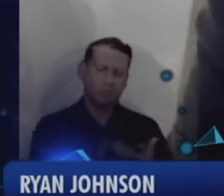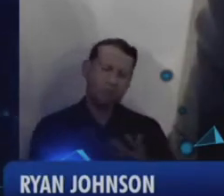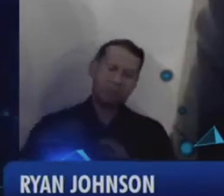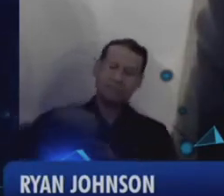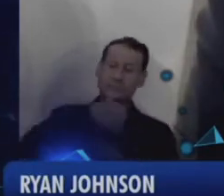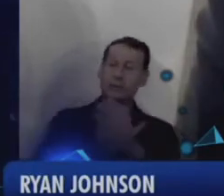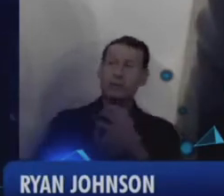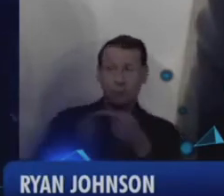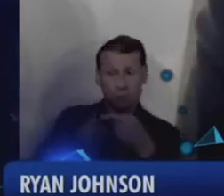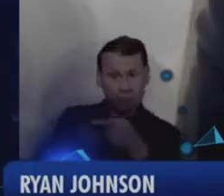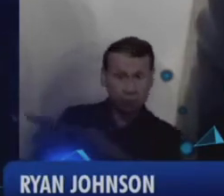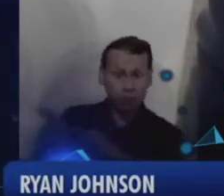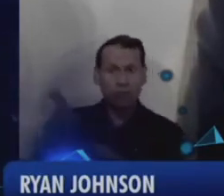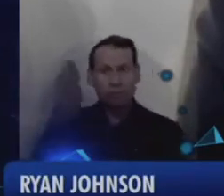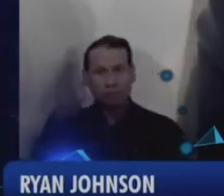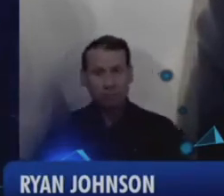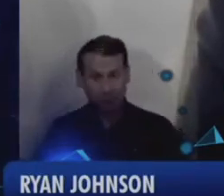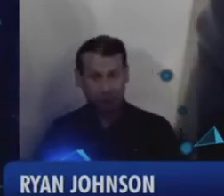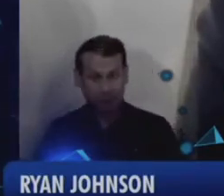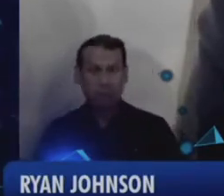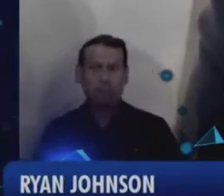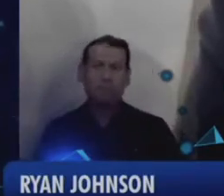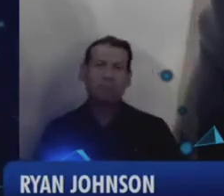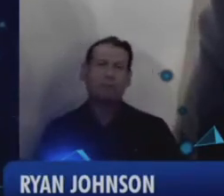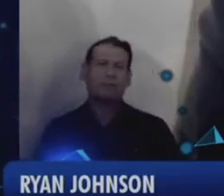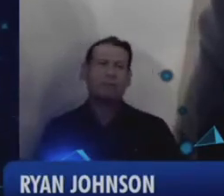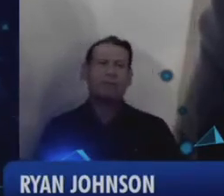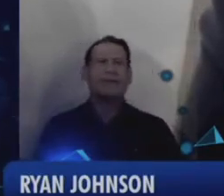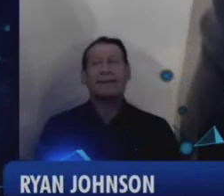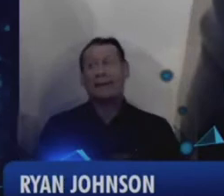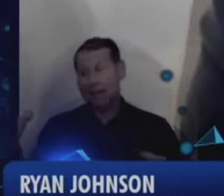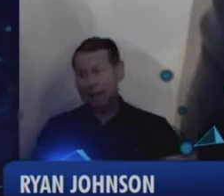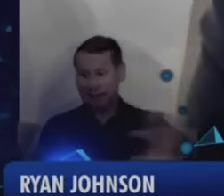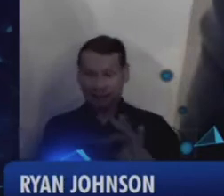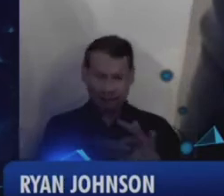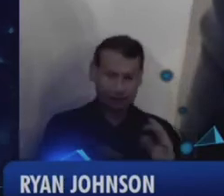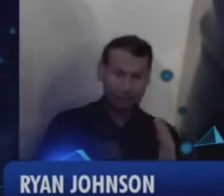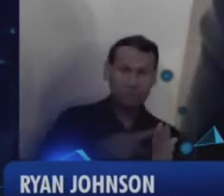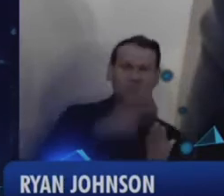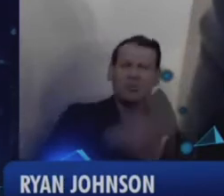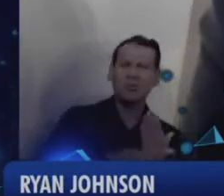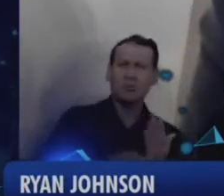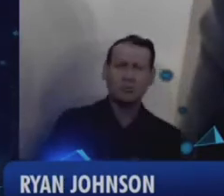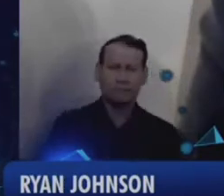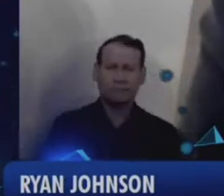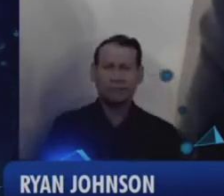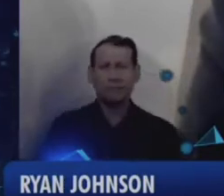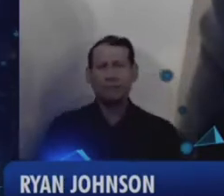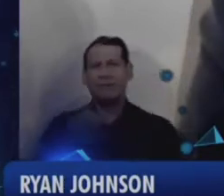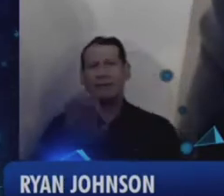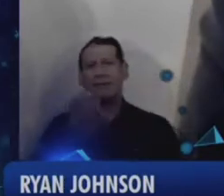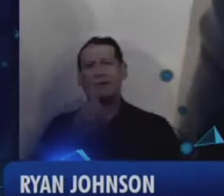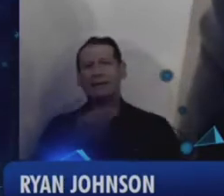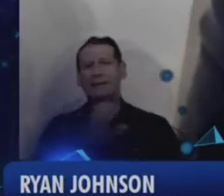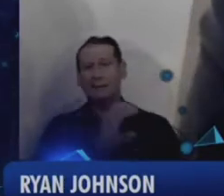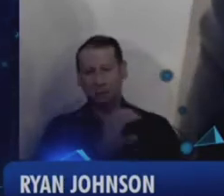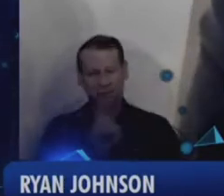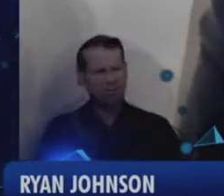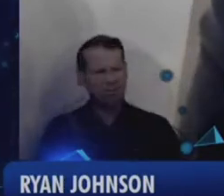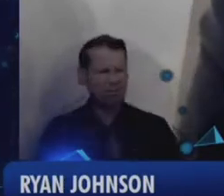una sociedad entre Viasat y Telebrás. Este proyecto se llama GESAC, por gestión